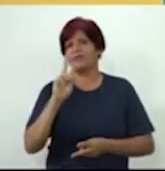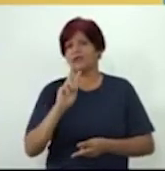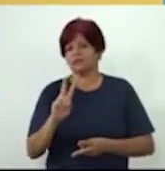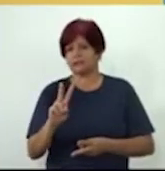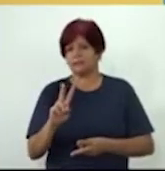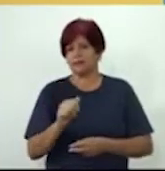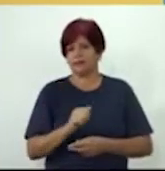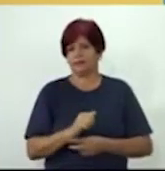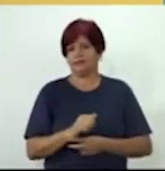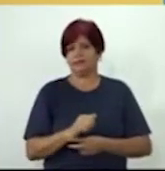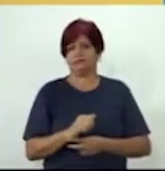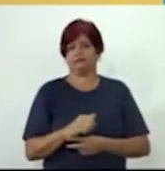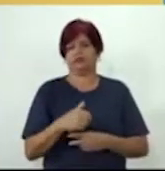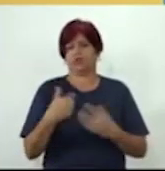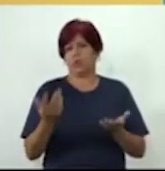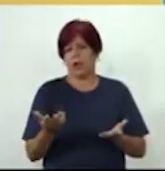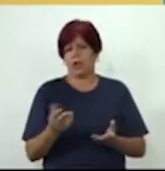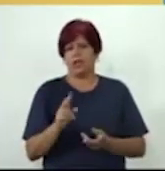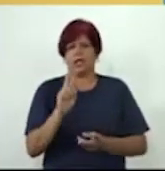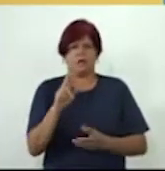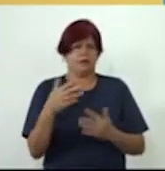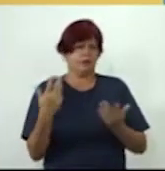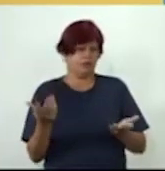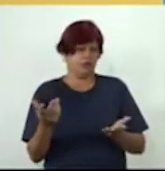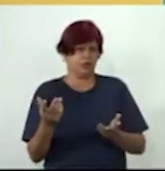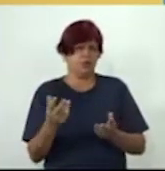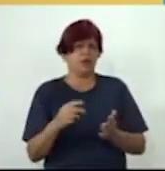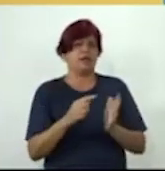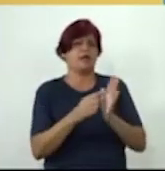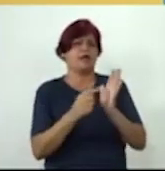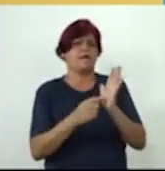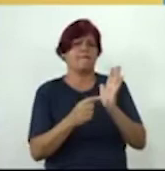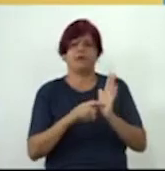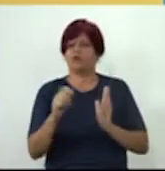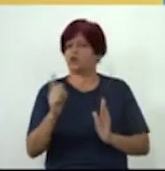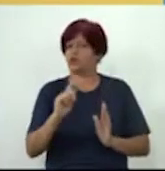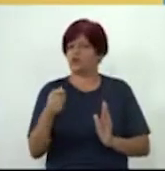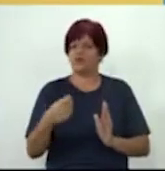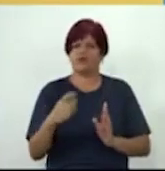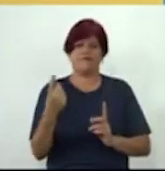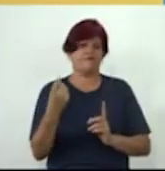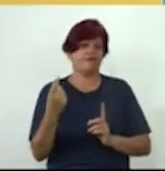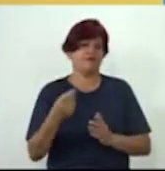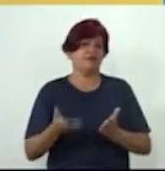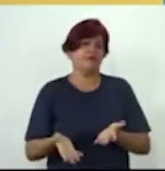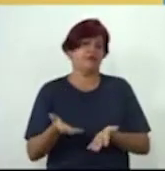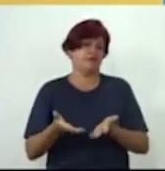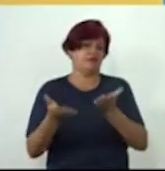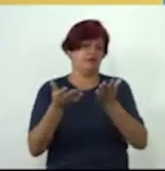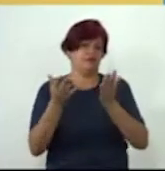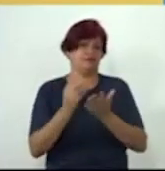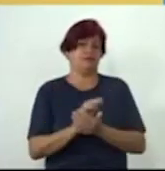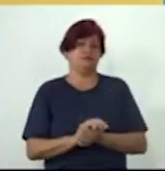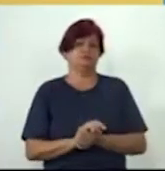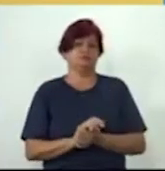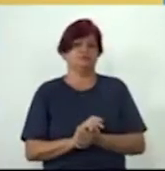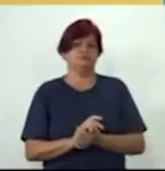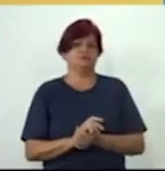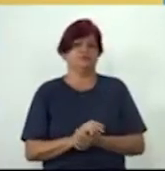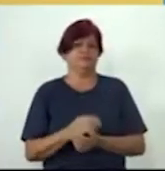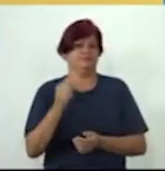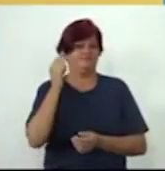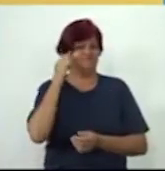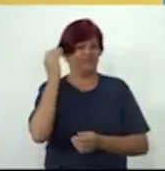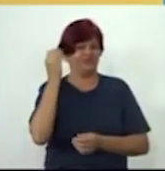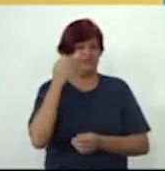qué consiste la variante y qué aspectos no deben faltar en su desarrollo. Teniendo en cuenta